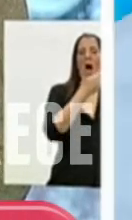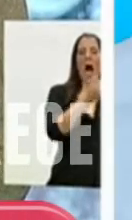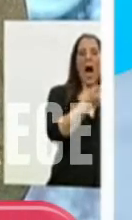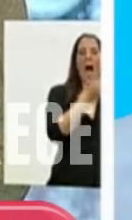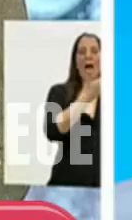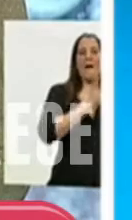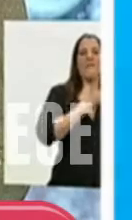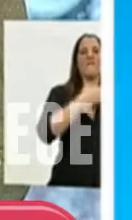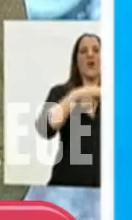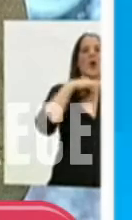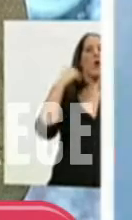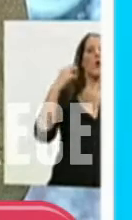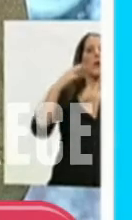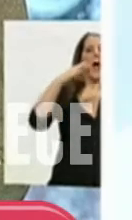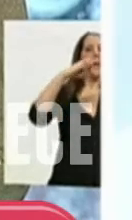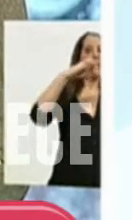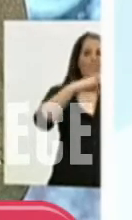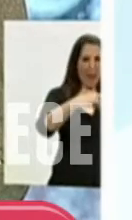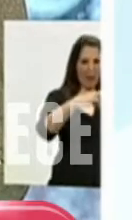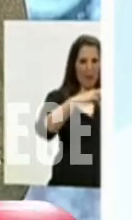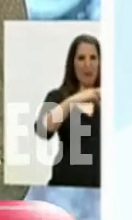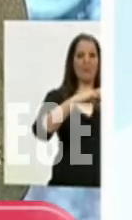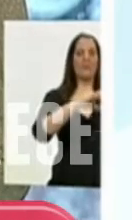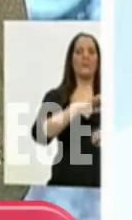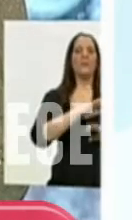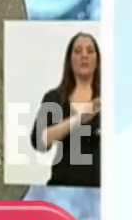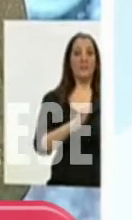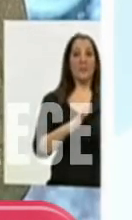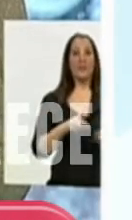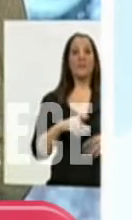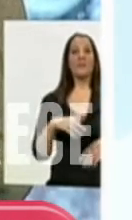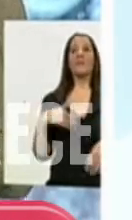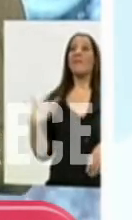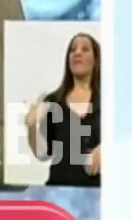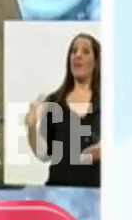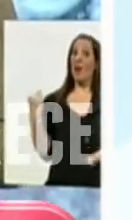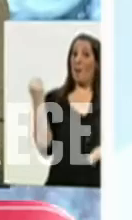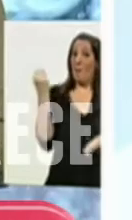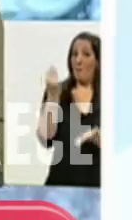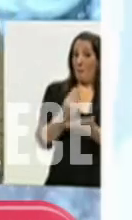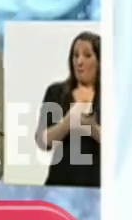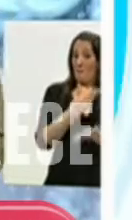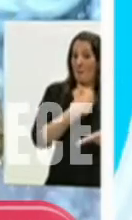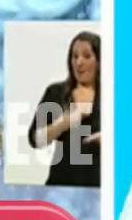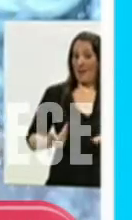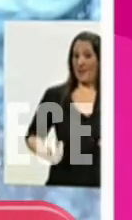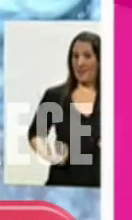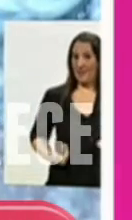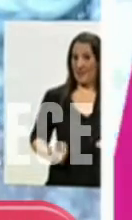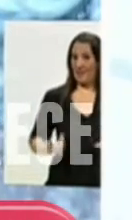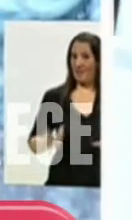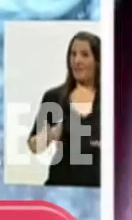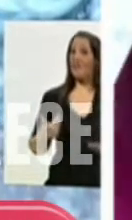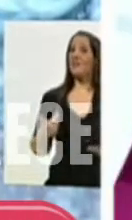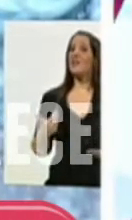la gente de Cristina, porque el abogado es Alejandro Rúa, que es el abogado de todos los K. O sea, desde Guillermo Moreno al